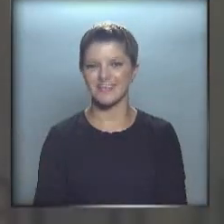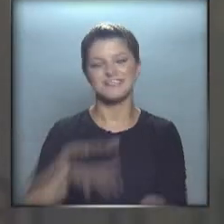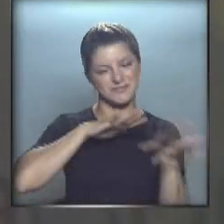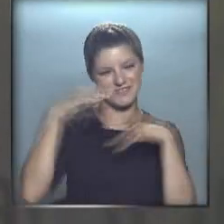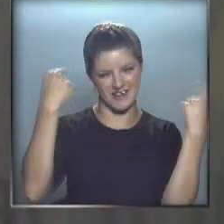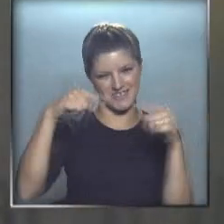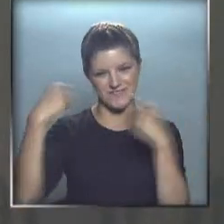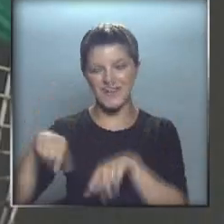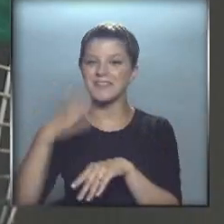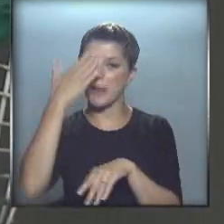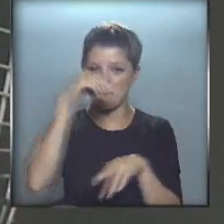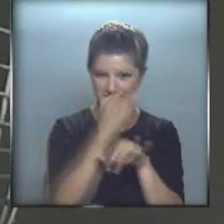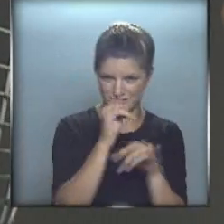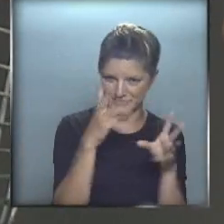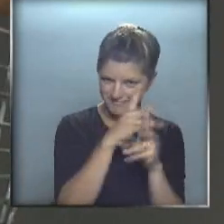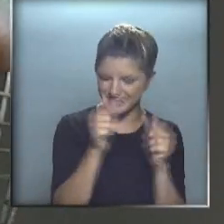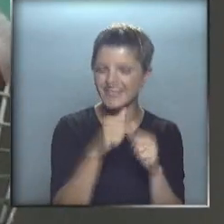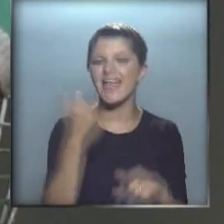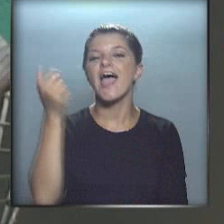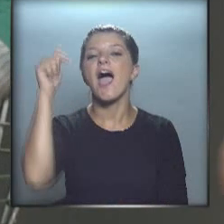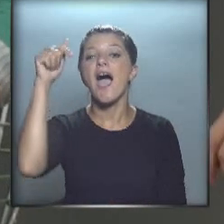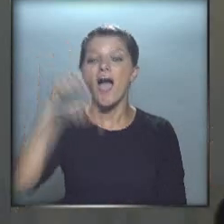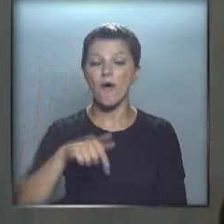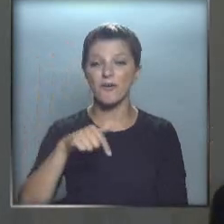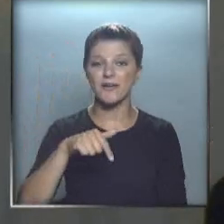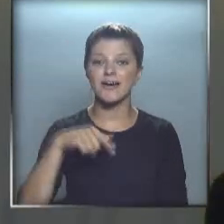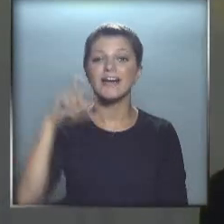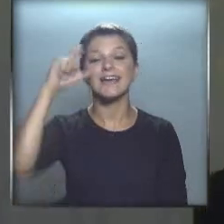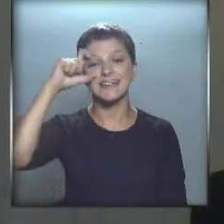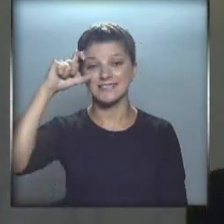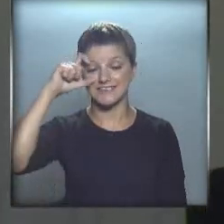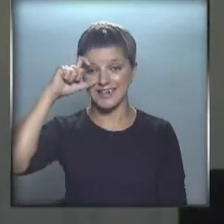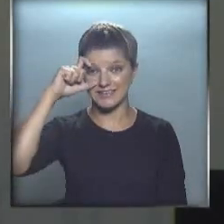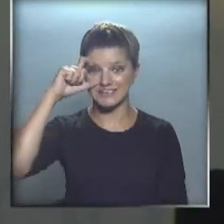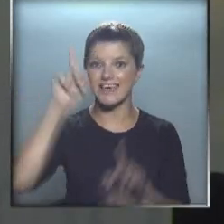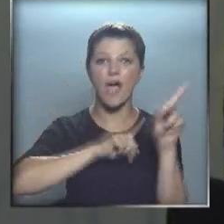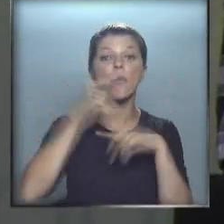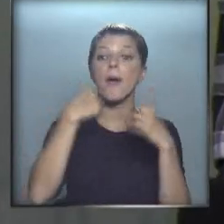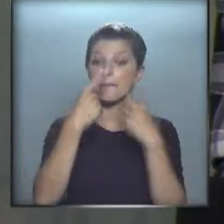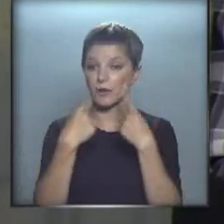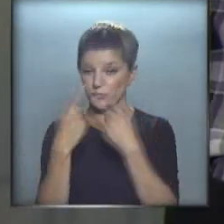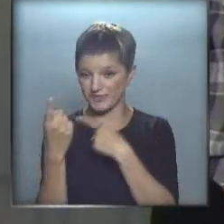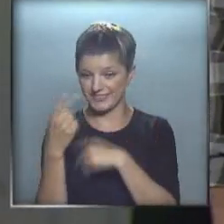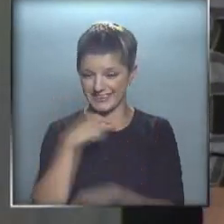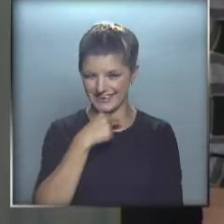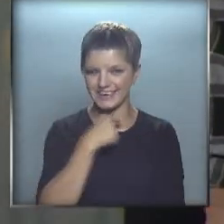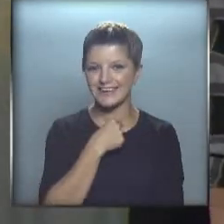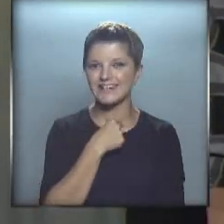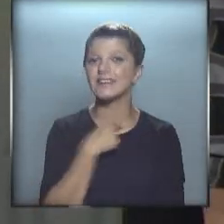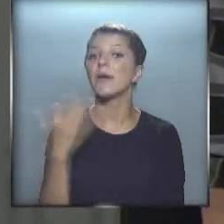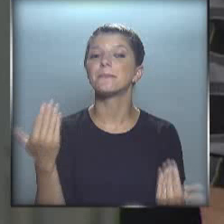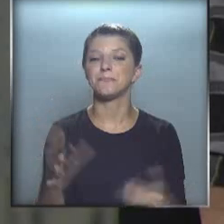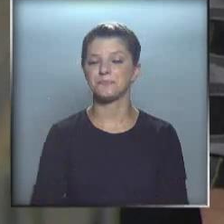en detrás de escena. Vamos a escuchar, que lo tengo Cristian Domínguez ahí con los chicos que quieren hacer preguntas también a los chicos de Señales.